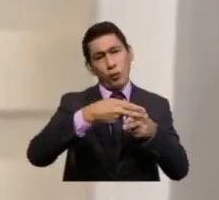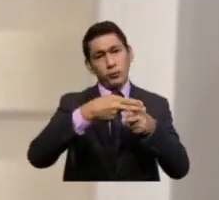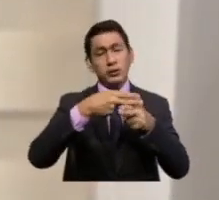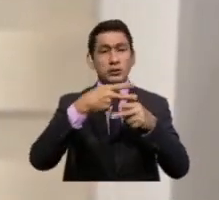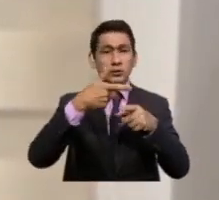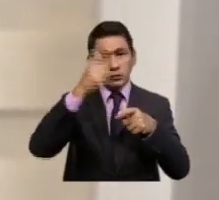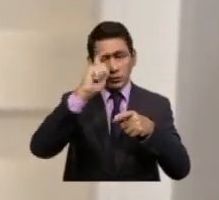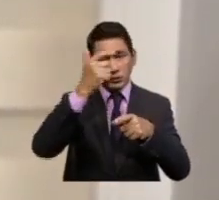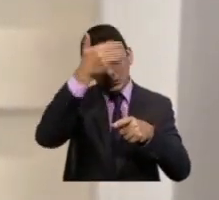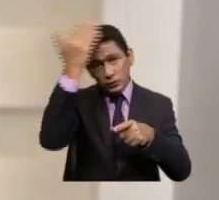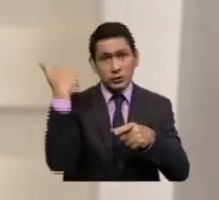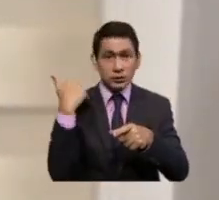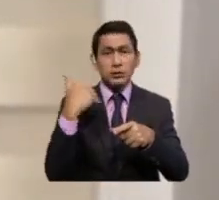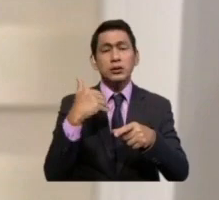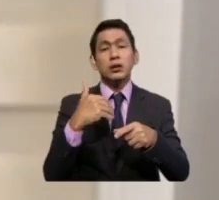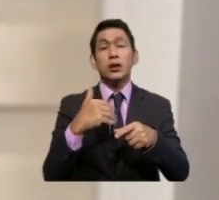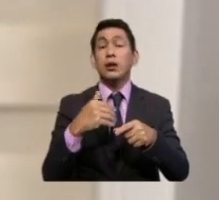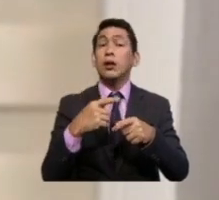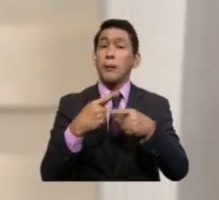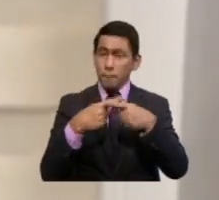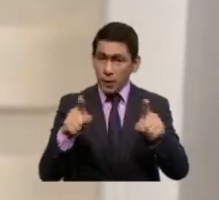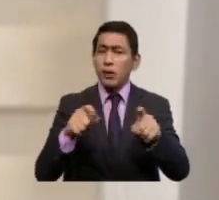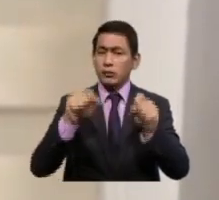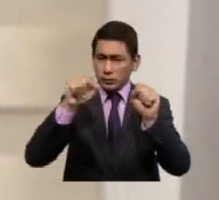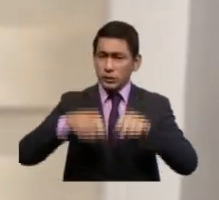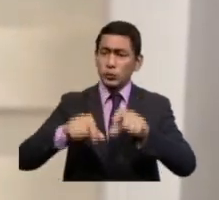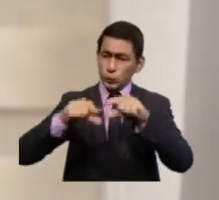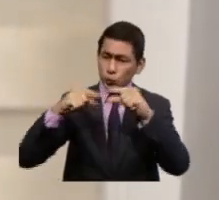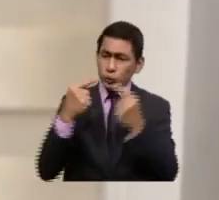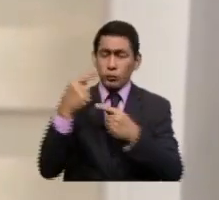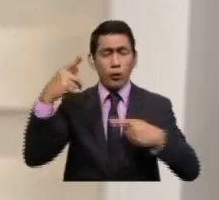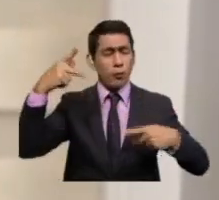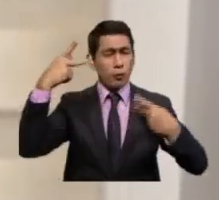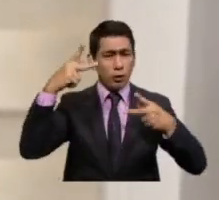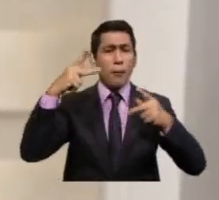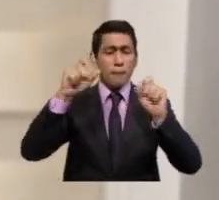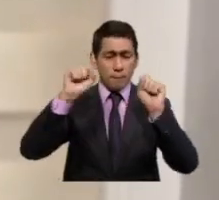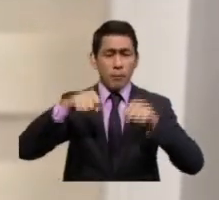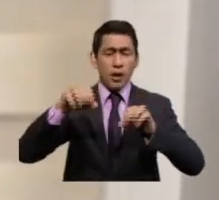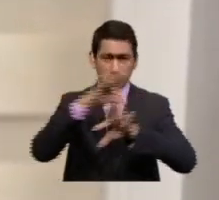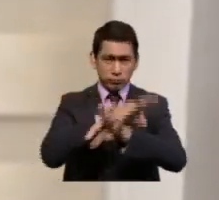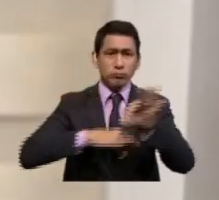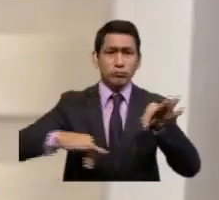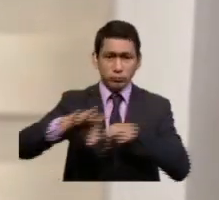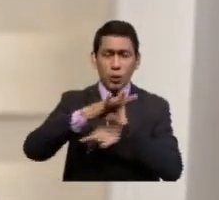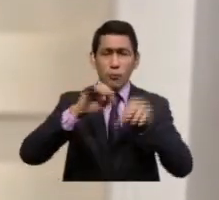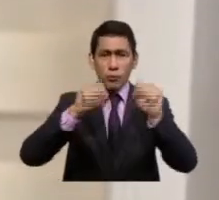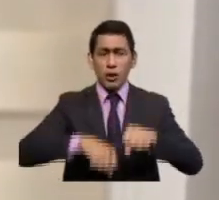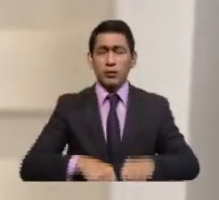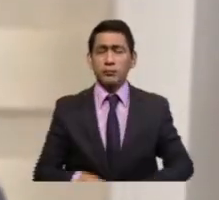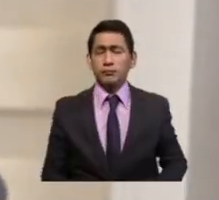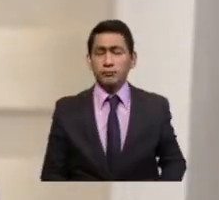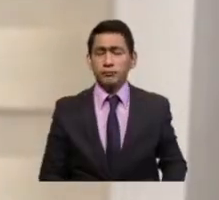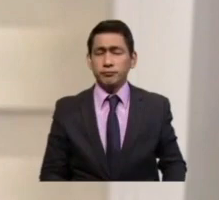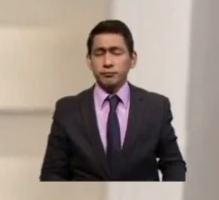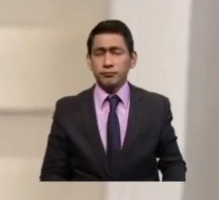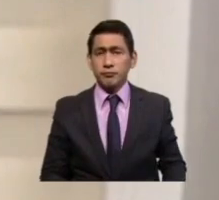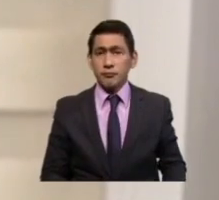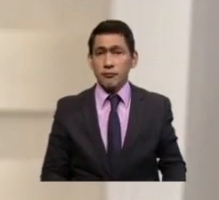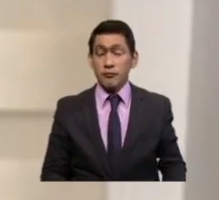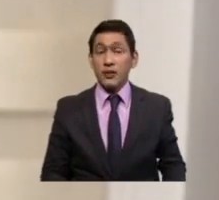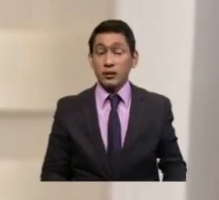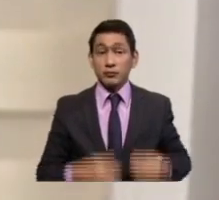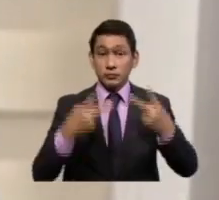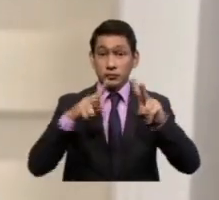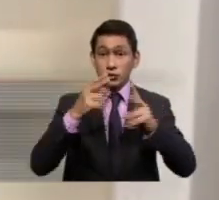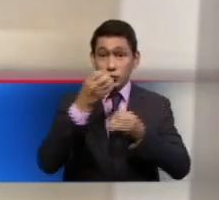el nombre de Fernando Villavicencio en todas las papeletas, independientemente del cambio que realice este movimiento. Se había mencionado también